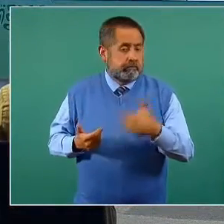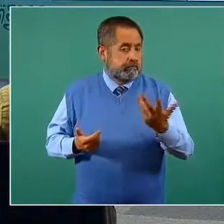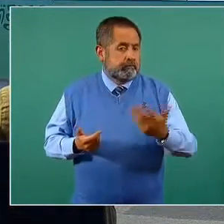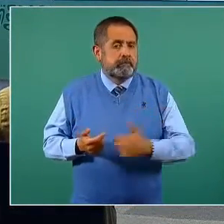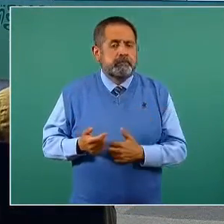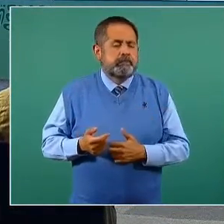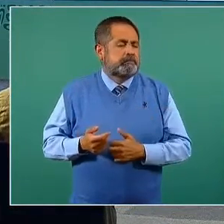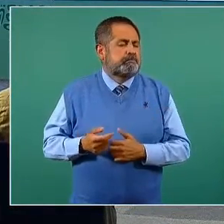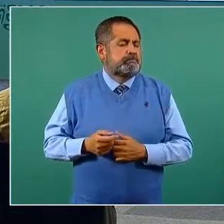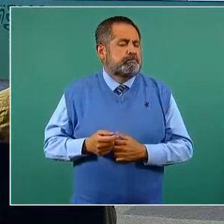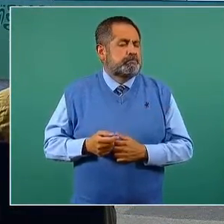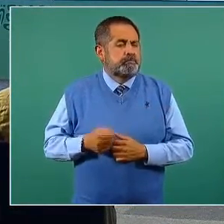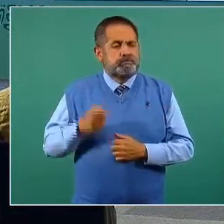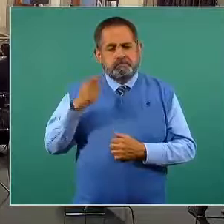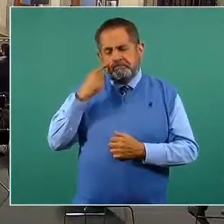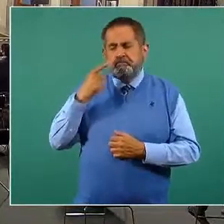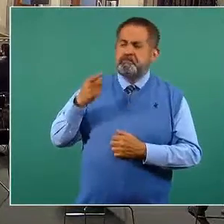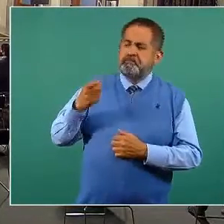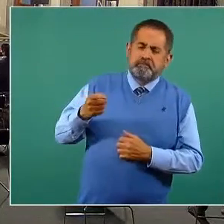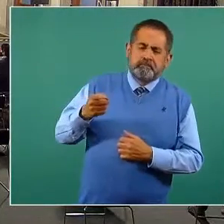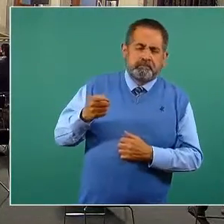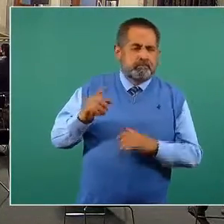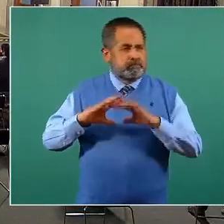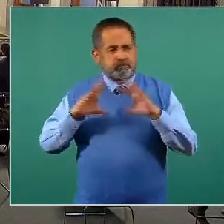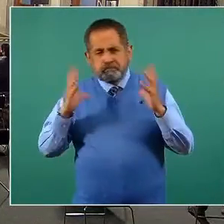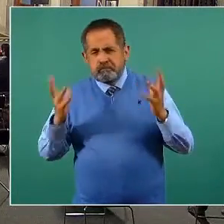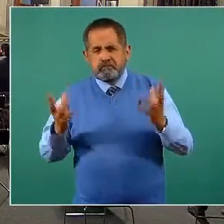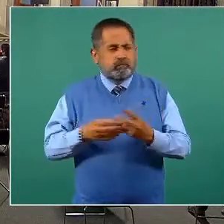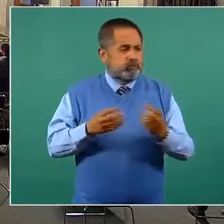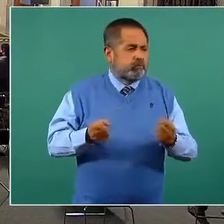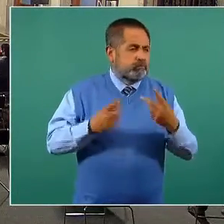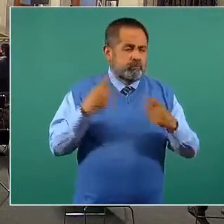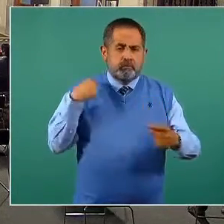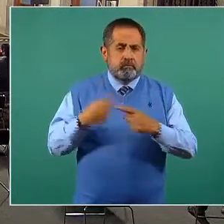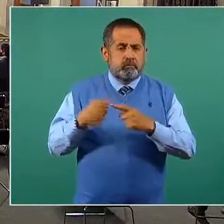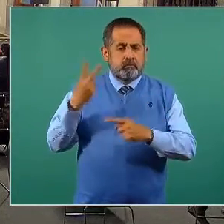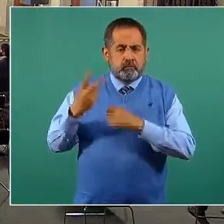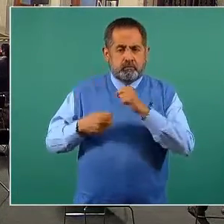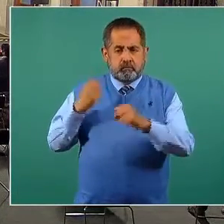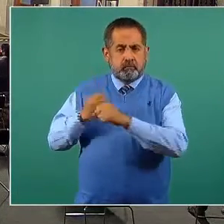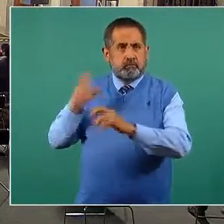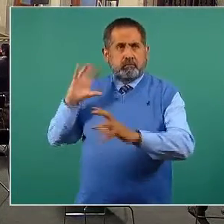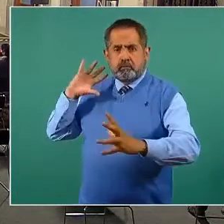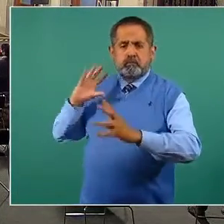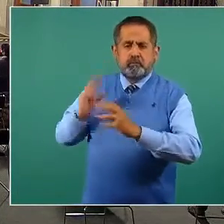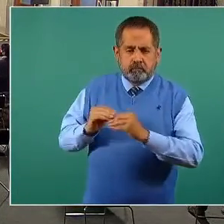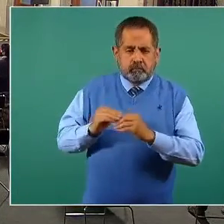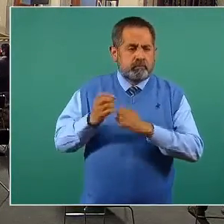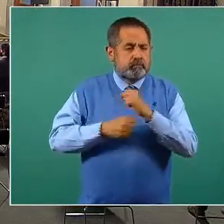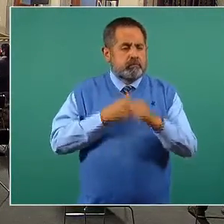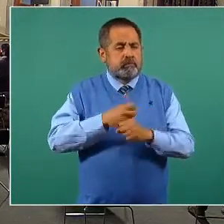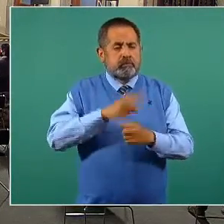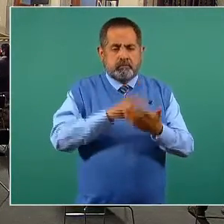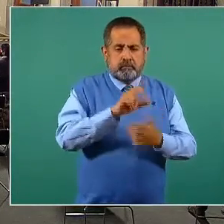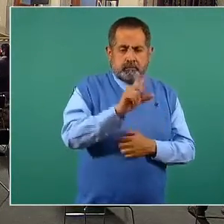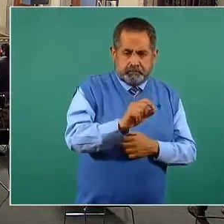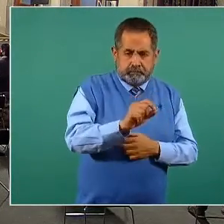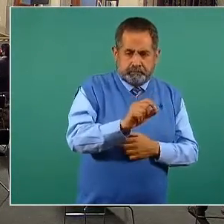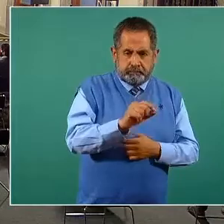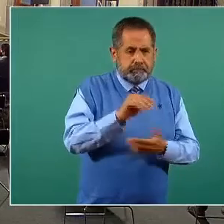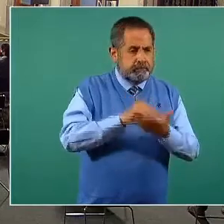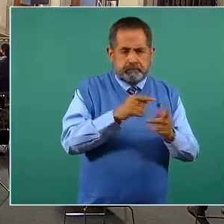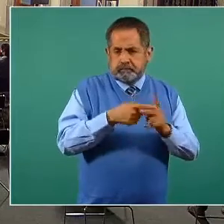obviamente globalizando la estadística de al menos 2 años. Estamos presentando lo que sucedió en el 2020, no cortamos